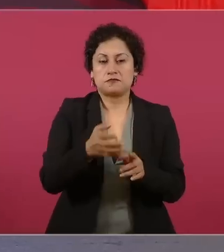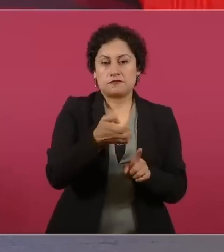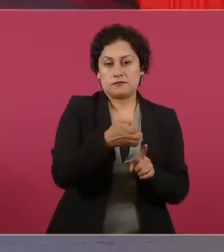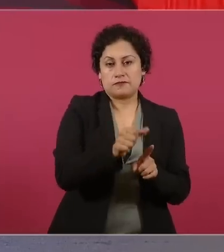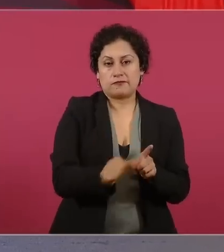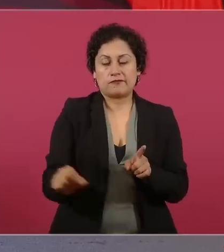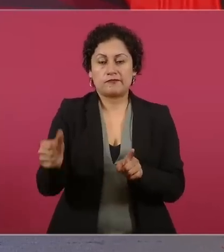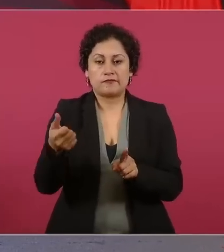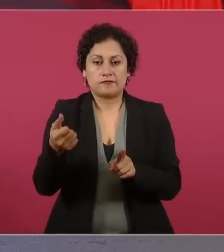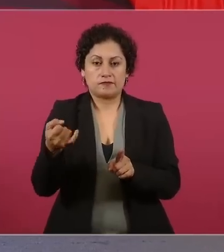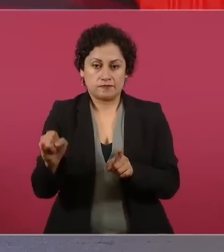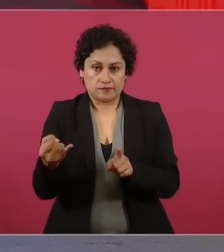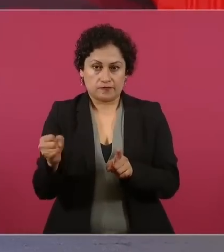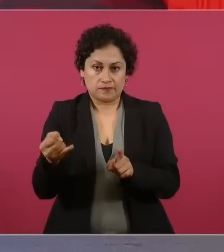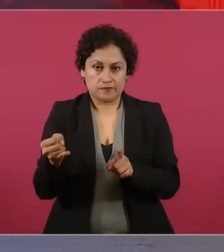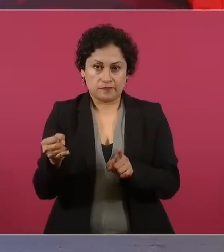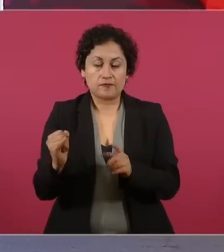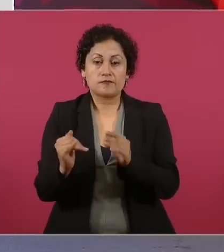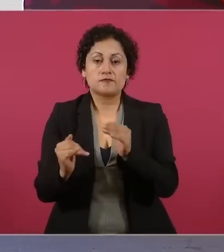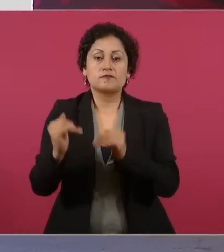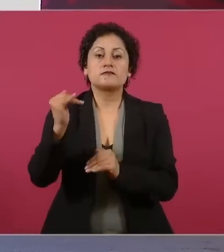3.6 este año.